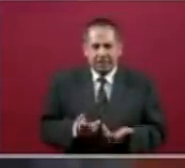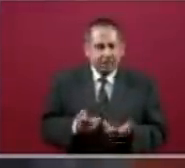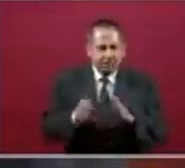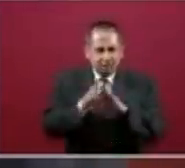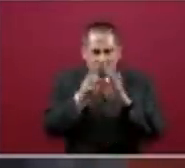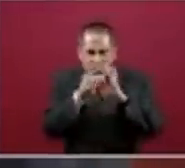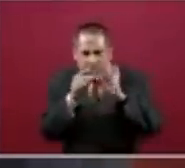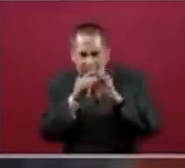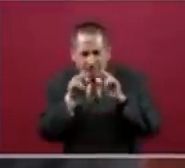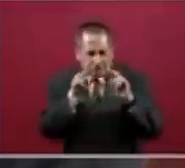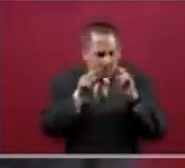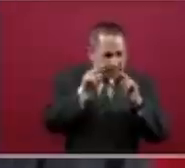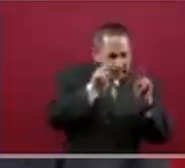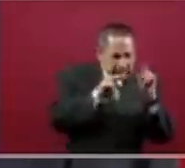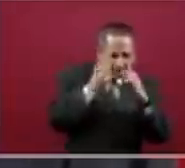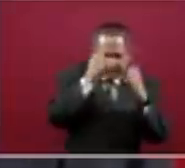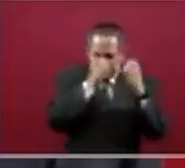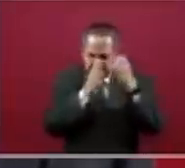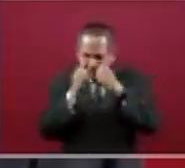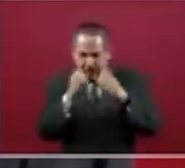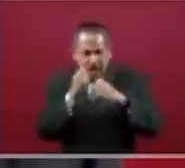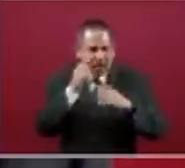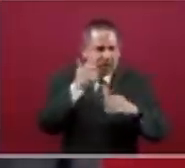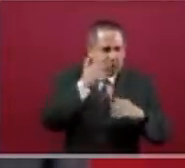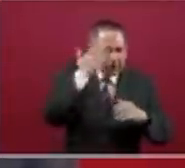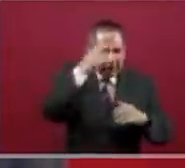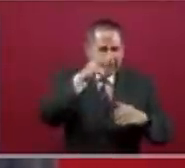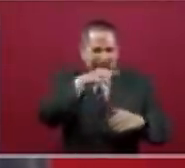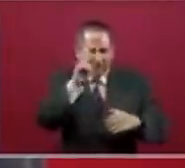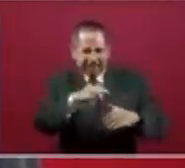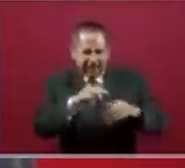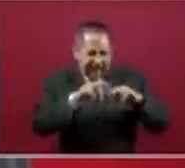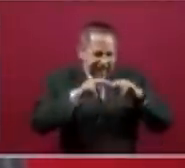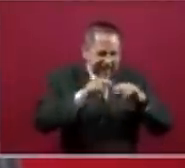escudriñar, buscar la verdad,